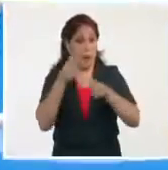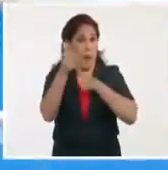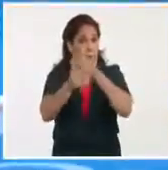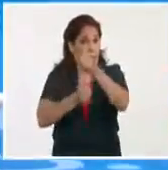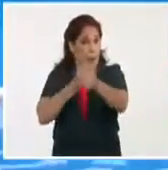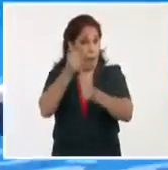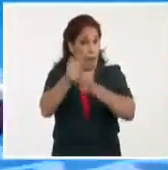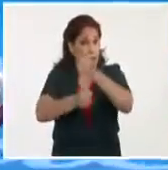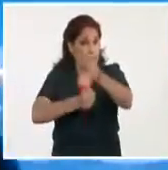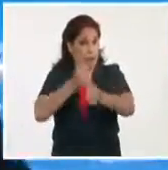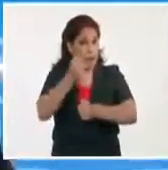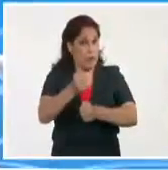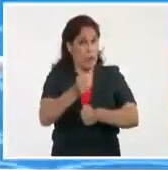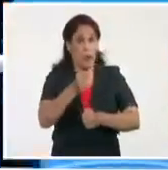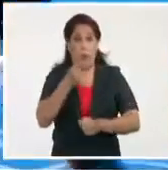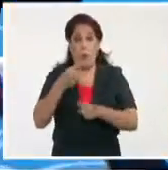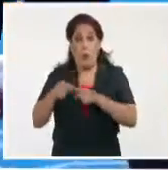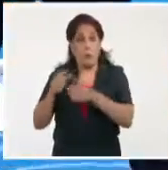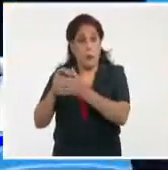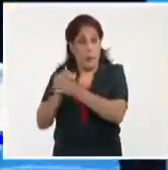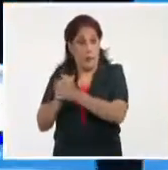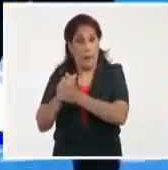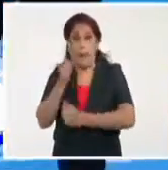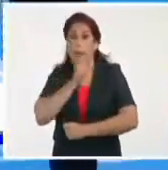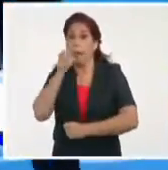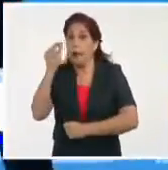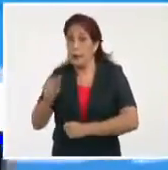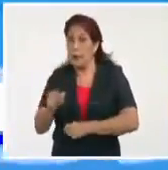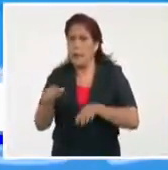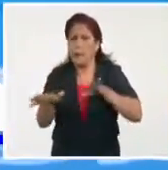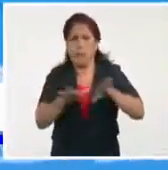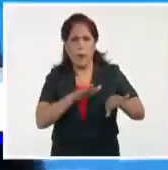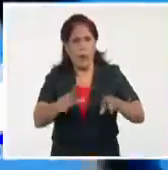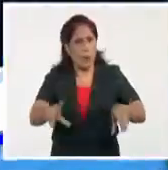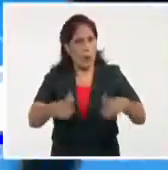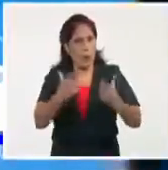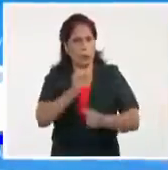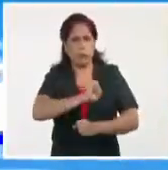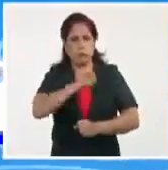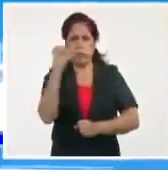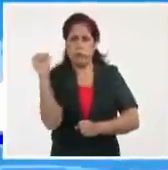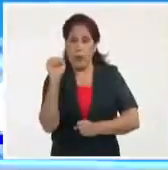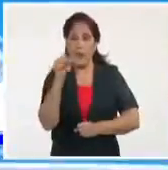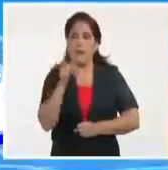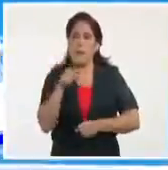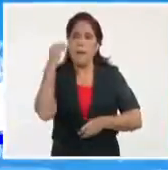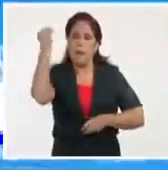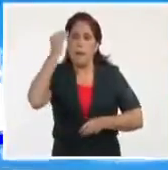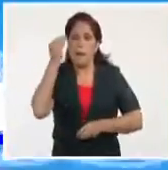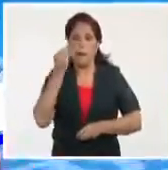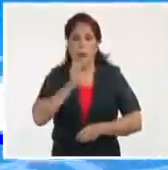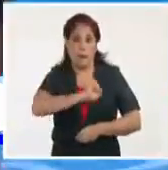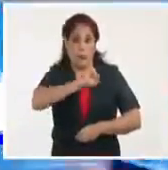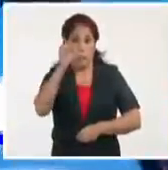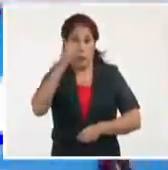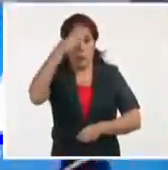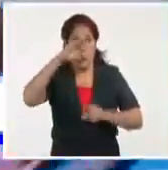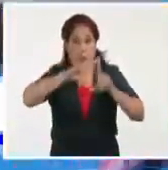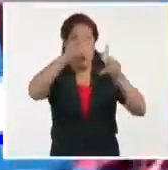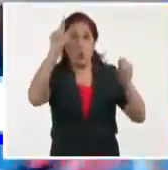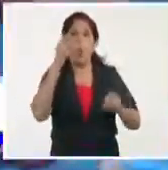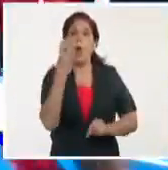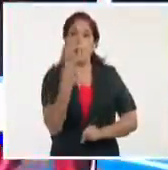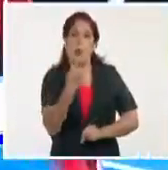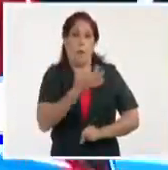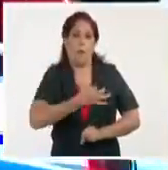de la Barca, al colega Hernández Luján, la preparación se ha cumplido de forma exitosa, por lo que se espera que Cuba alcance al menos 2 medallas